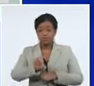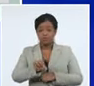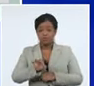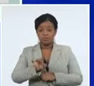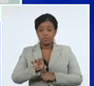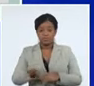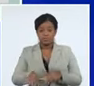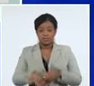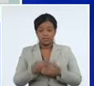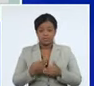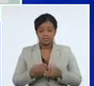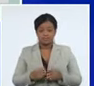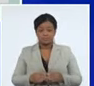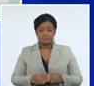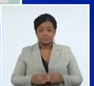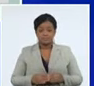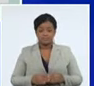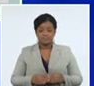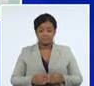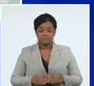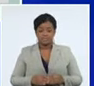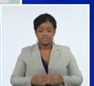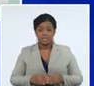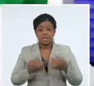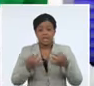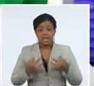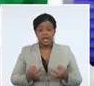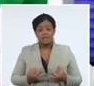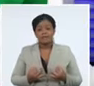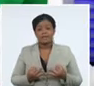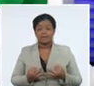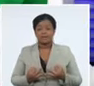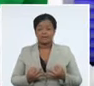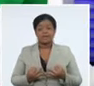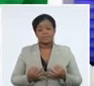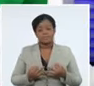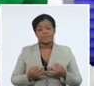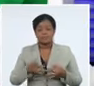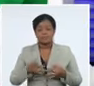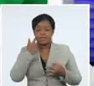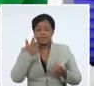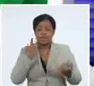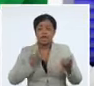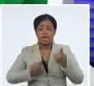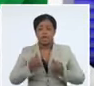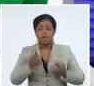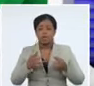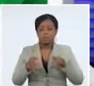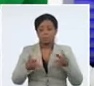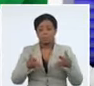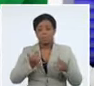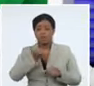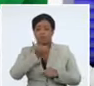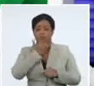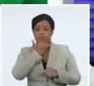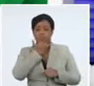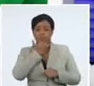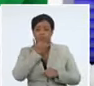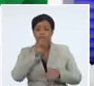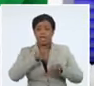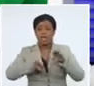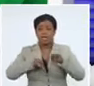días. Realmente con algunas irregularidades, porque ustedes pueden verlo ahí en el... Hay días que